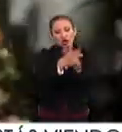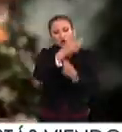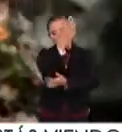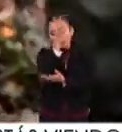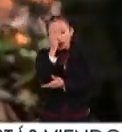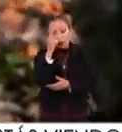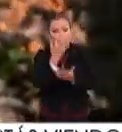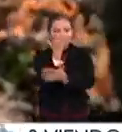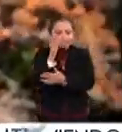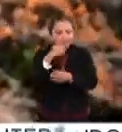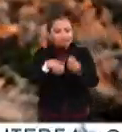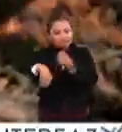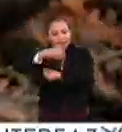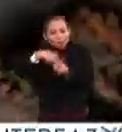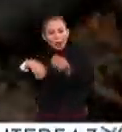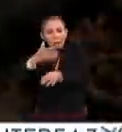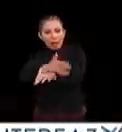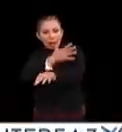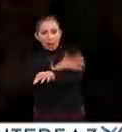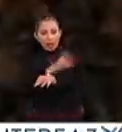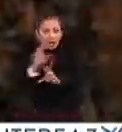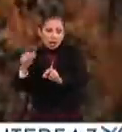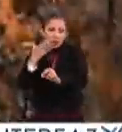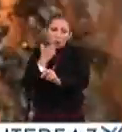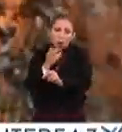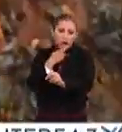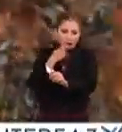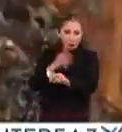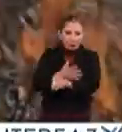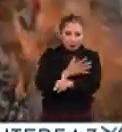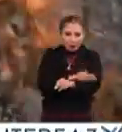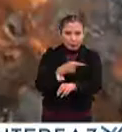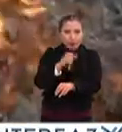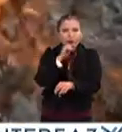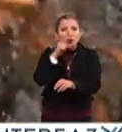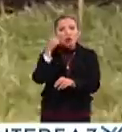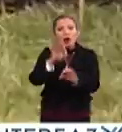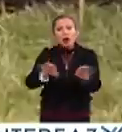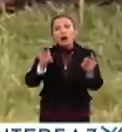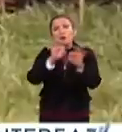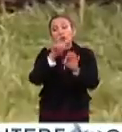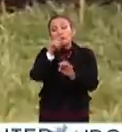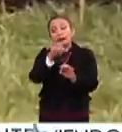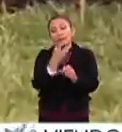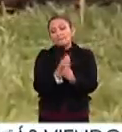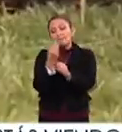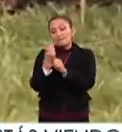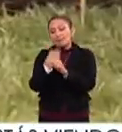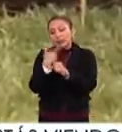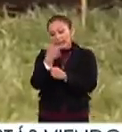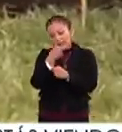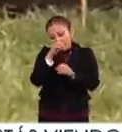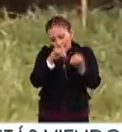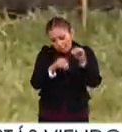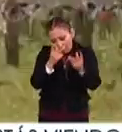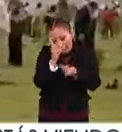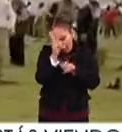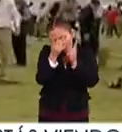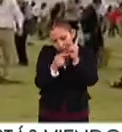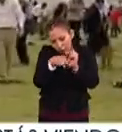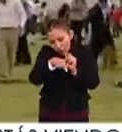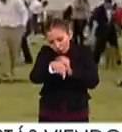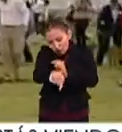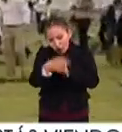forestal sustentable de maderables y no maderables, pero también una parte importante es el mejoramiento genético. Plantaciones